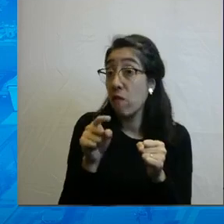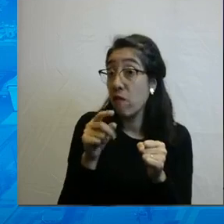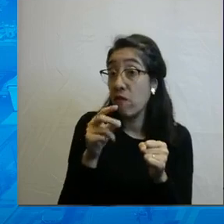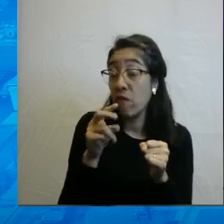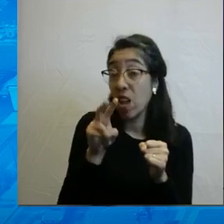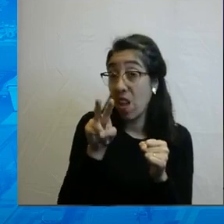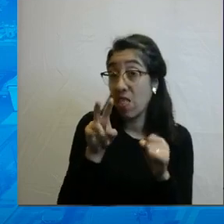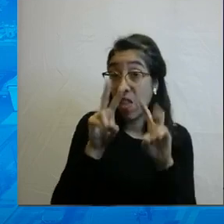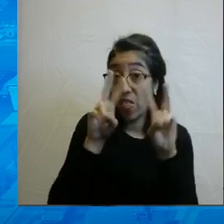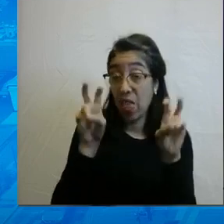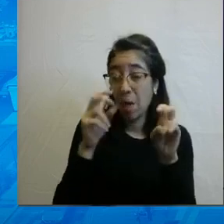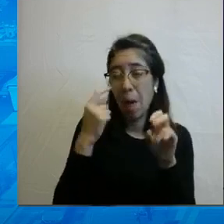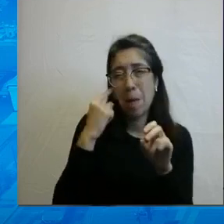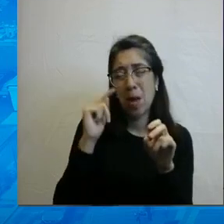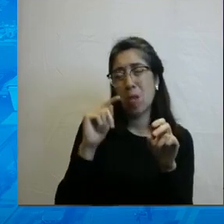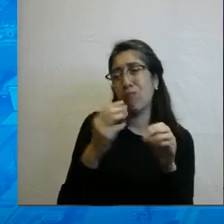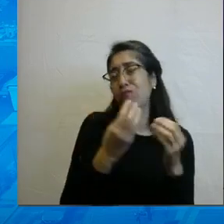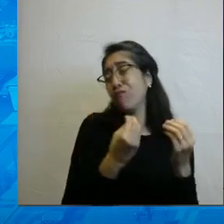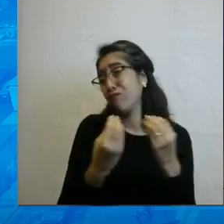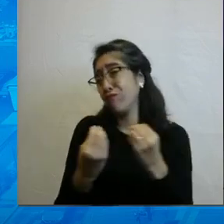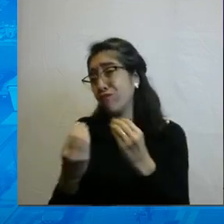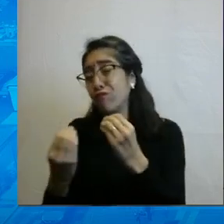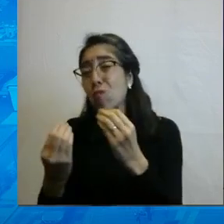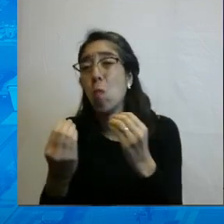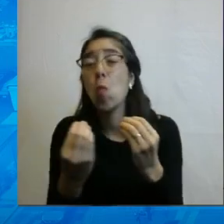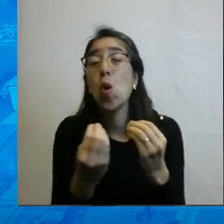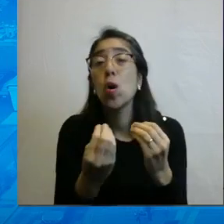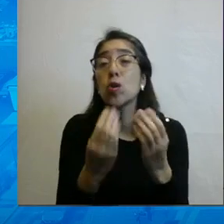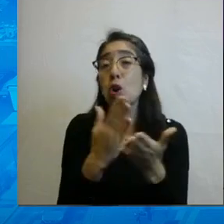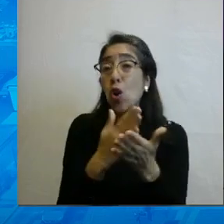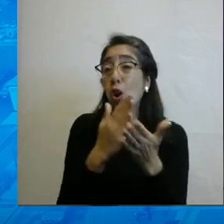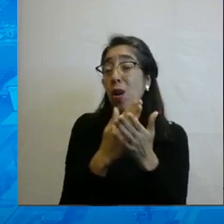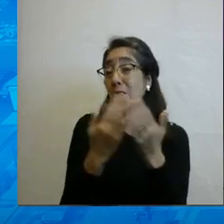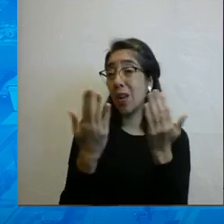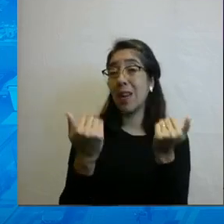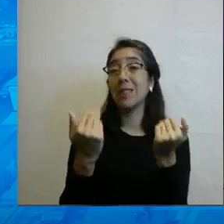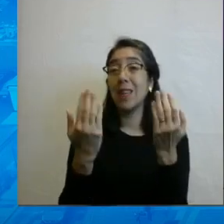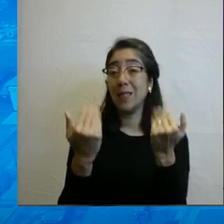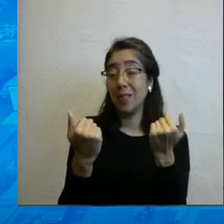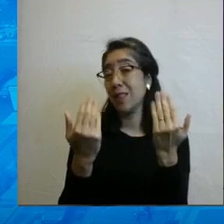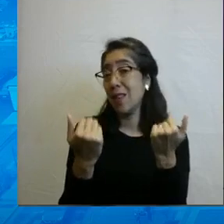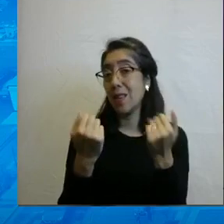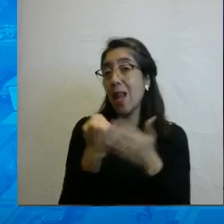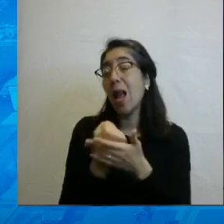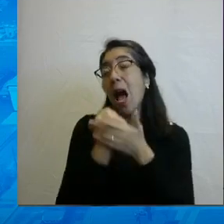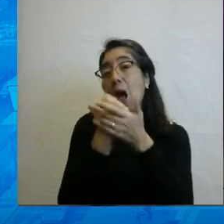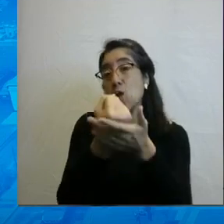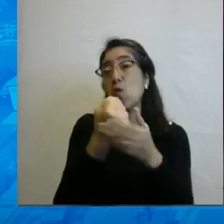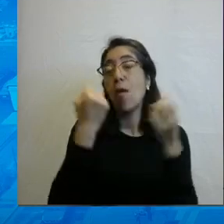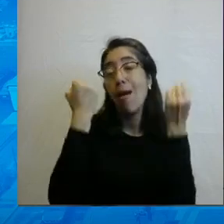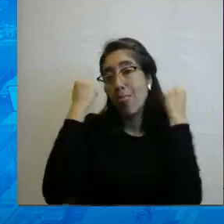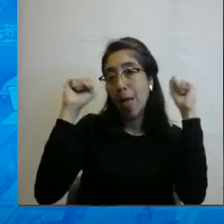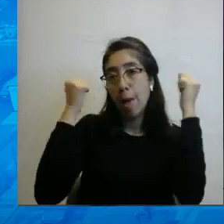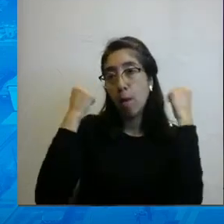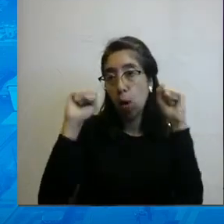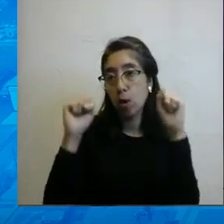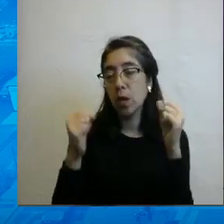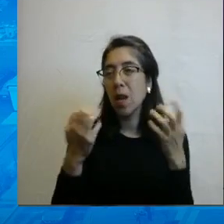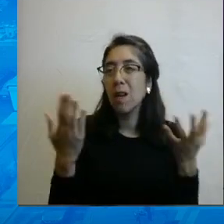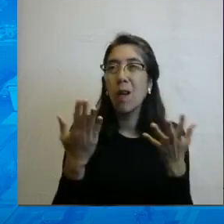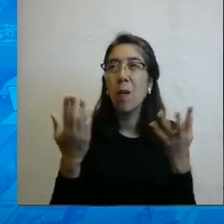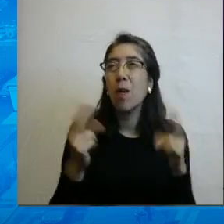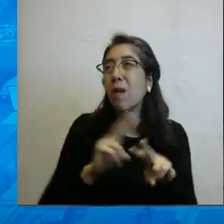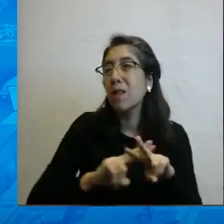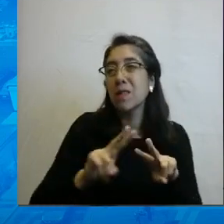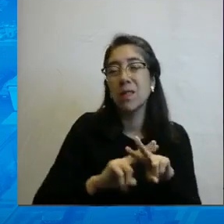situación están muchos colegios de la corporación. Eso es lo que yo creo que es importante ver, en qué nosotros podemos hacer ese levantamiento con la corporación,